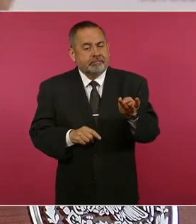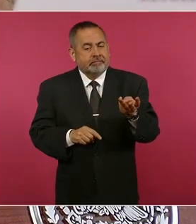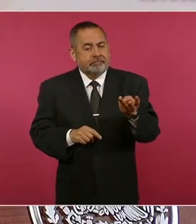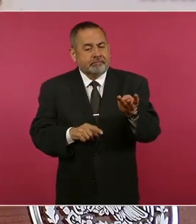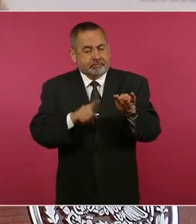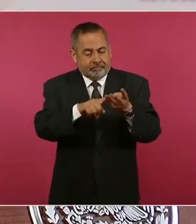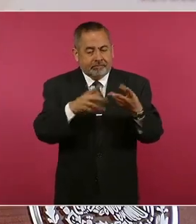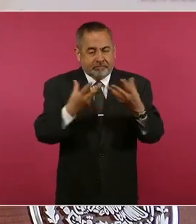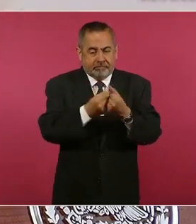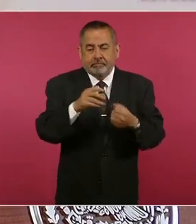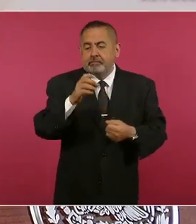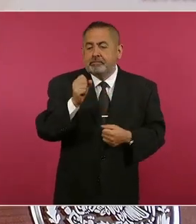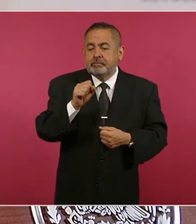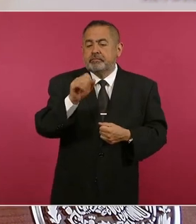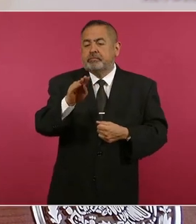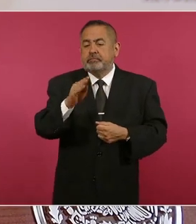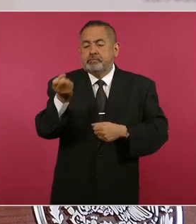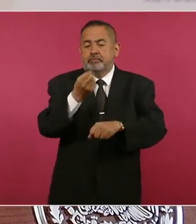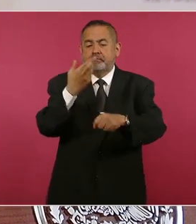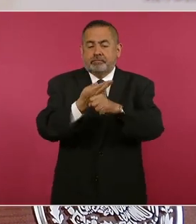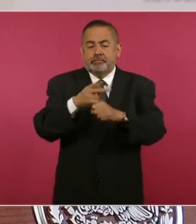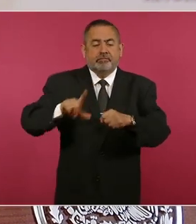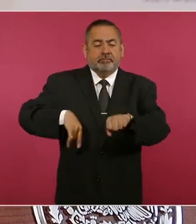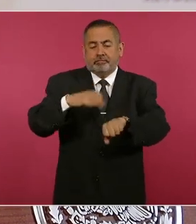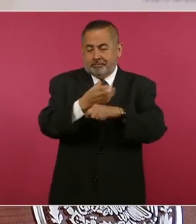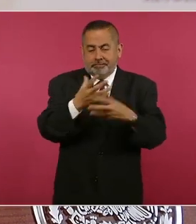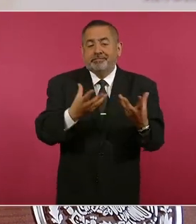era subsecretaria de Gobernación,